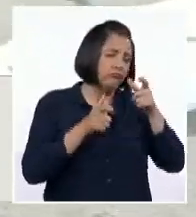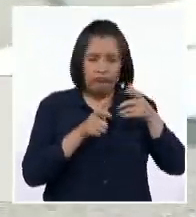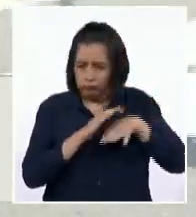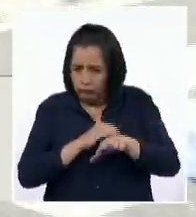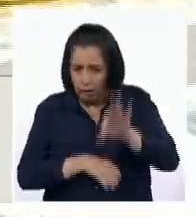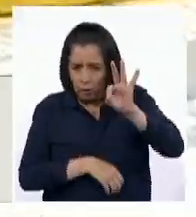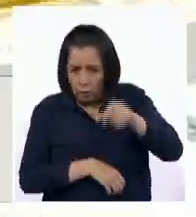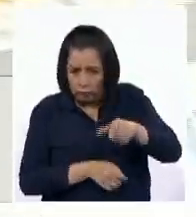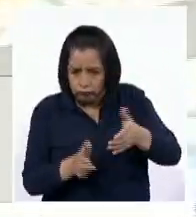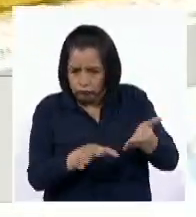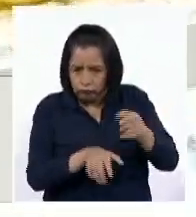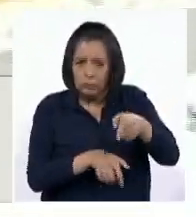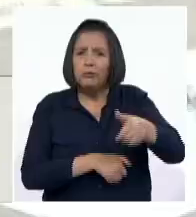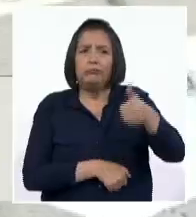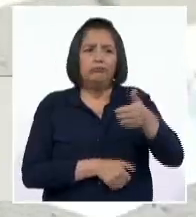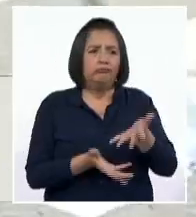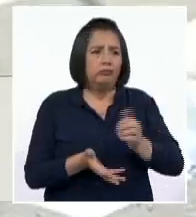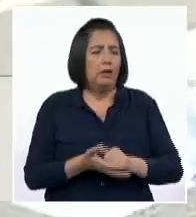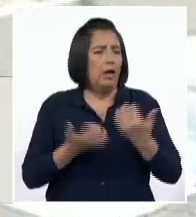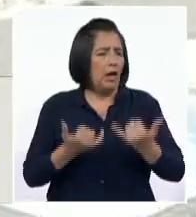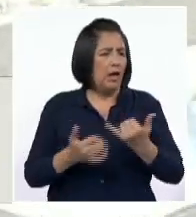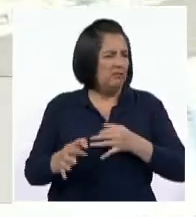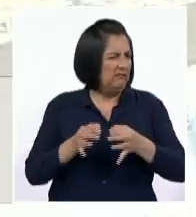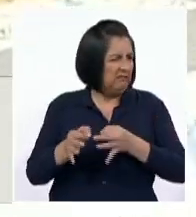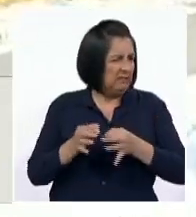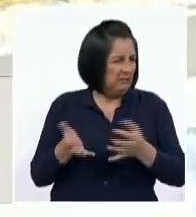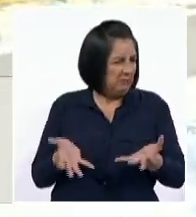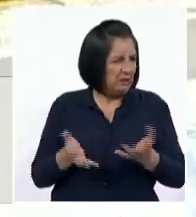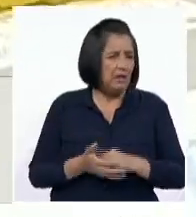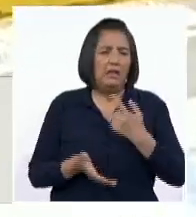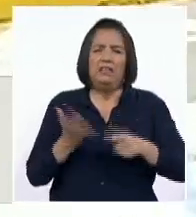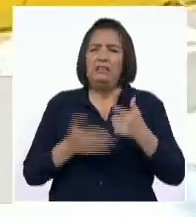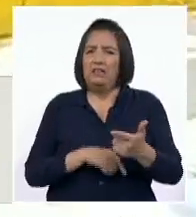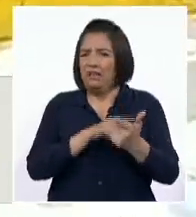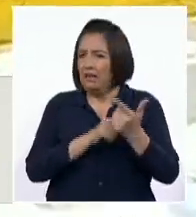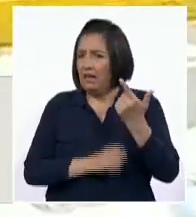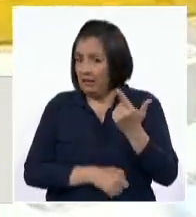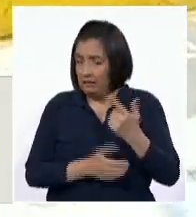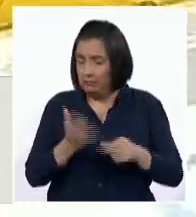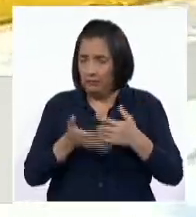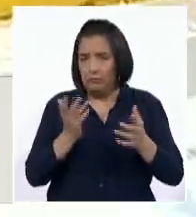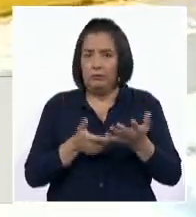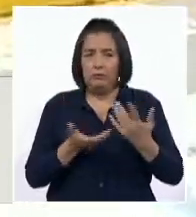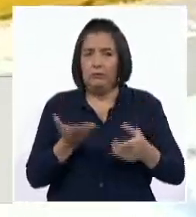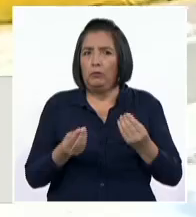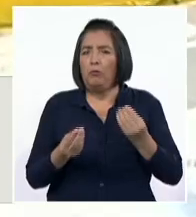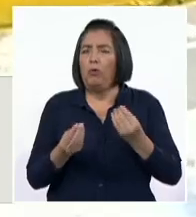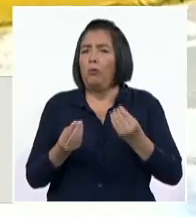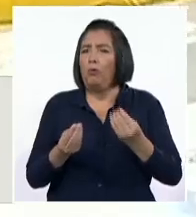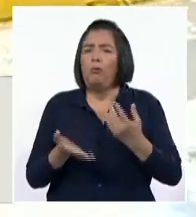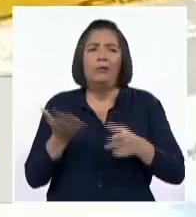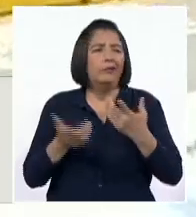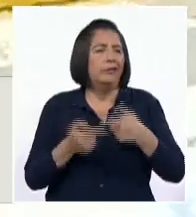vida al a esta autoridad. Ahora, lo que ha trascendido, Sigrid, es que el arma con que el fiscal se habría quitado de la